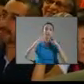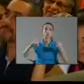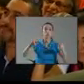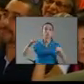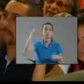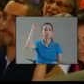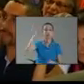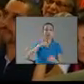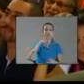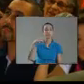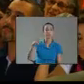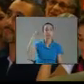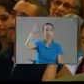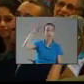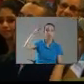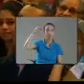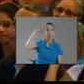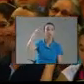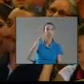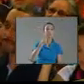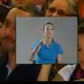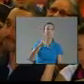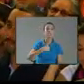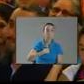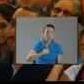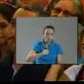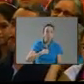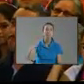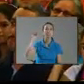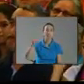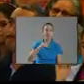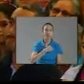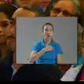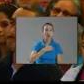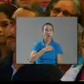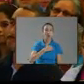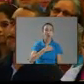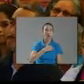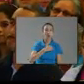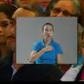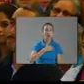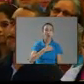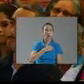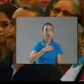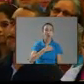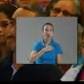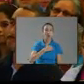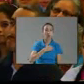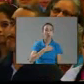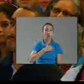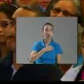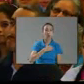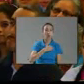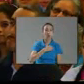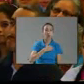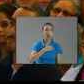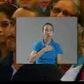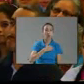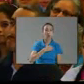las familias que están pidiendo cobertura, la familia Castillo, familia Montealegre, la familia